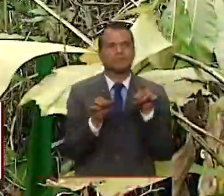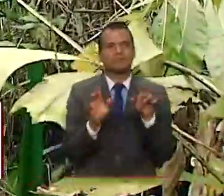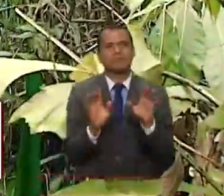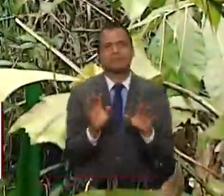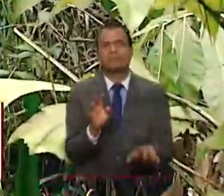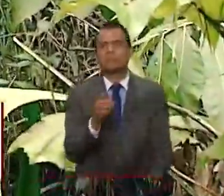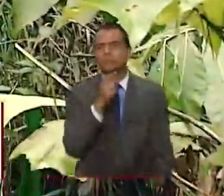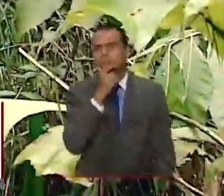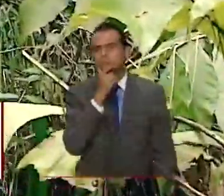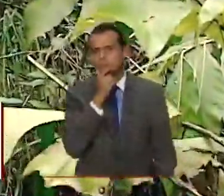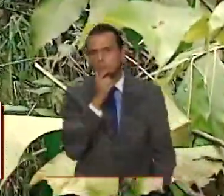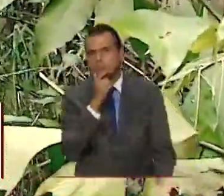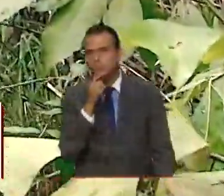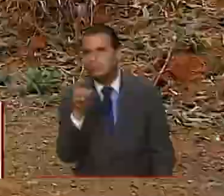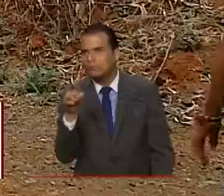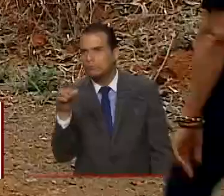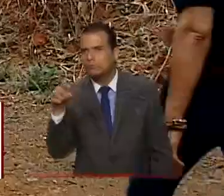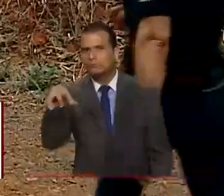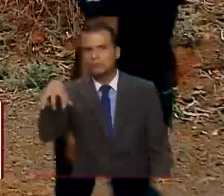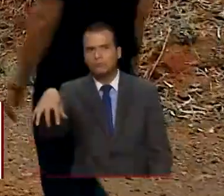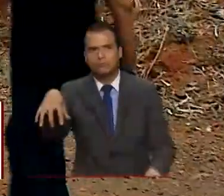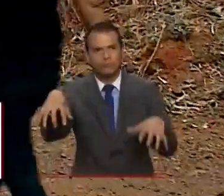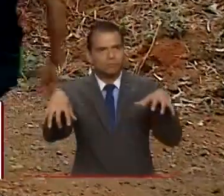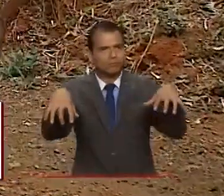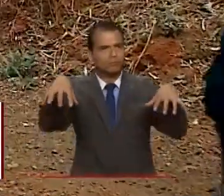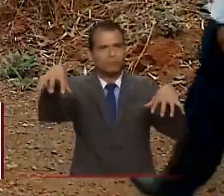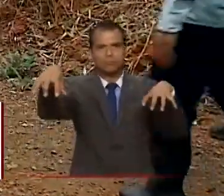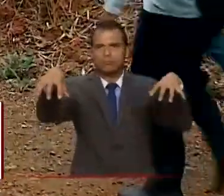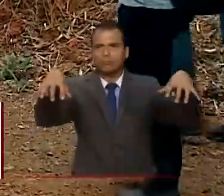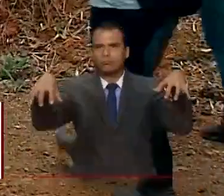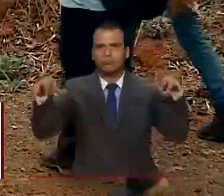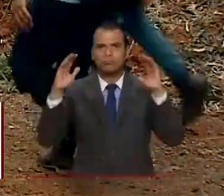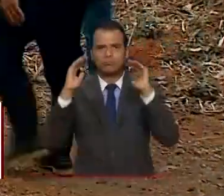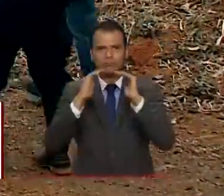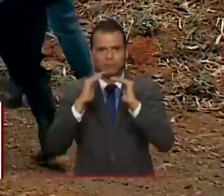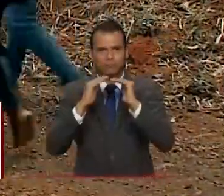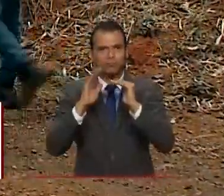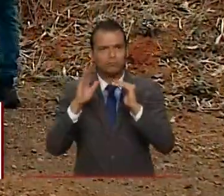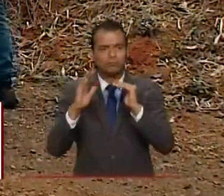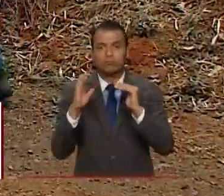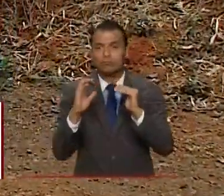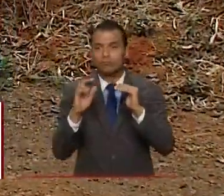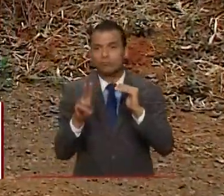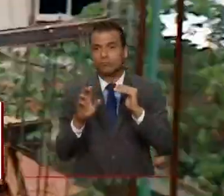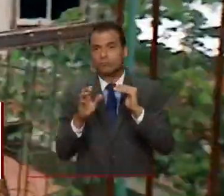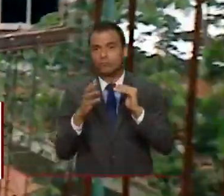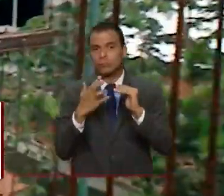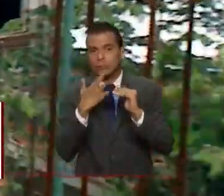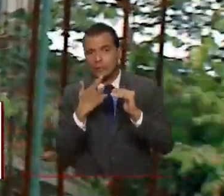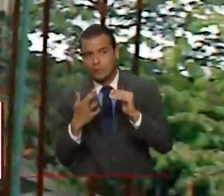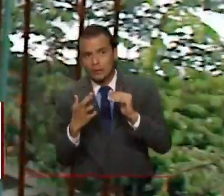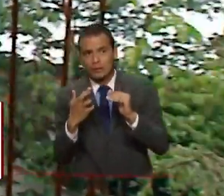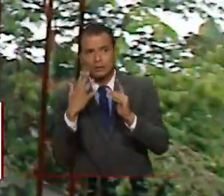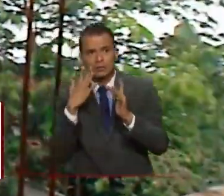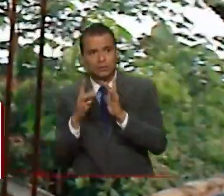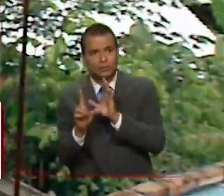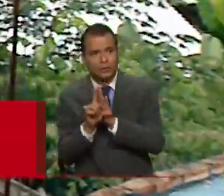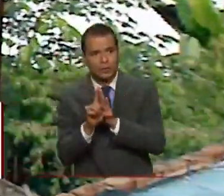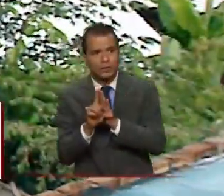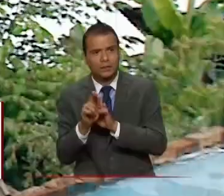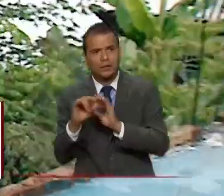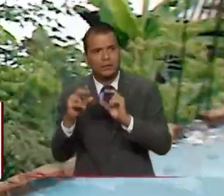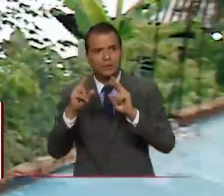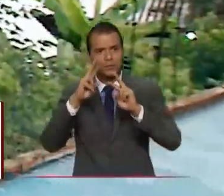nos encontramos viviendas con maquinaria pesada. Y aunque la autoridad ambiental debe revisar temas de propiedad, legalidad, permisos